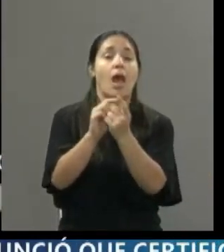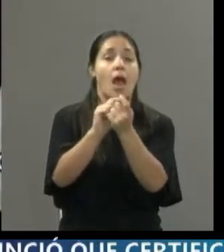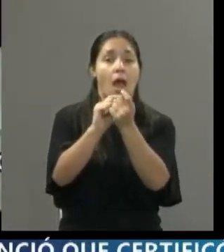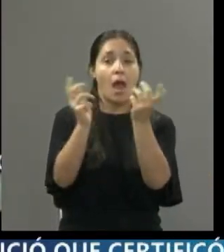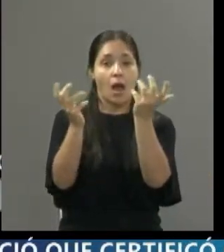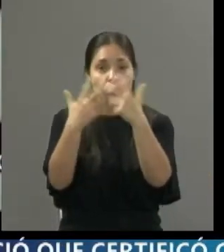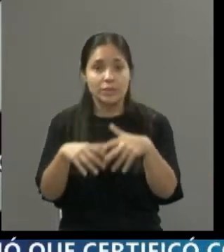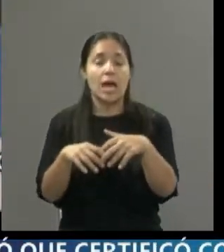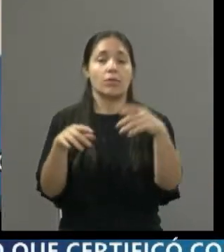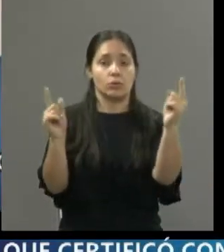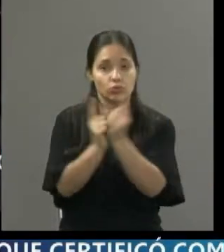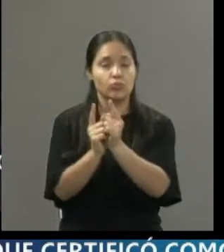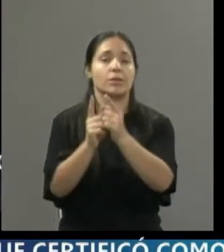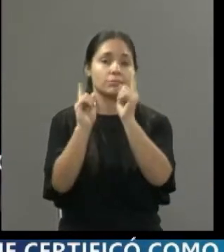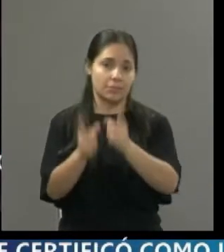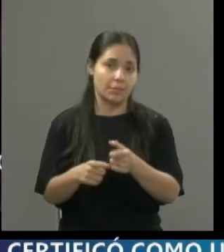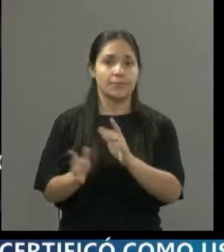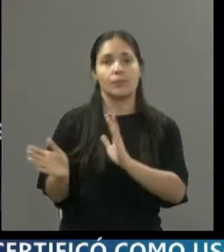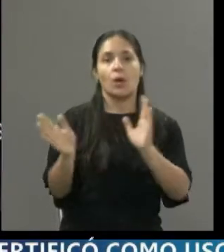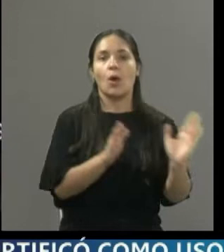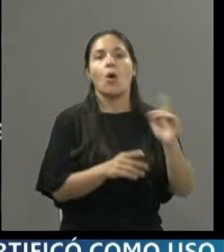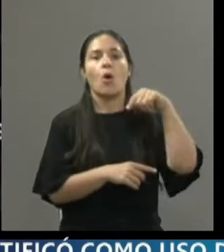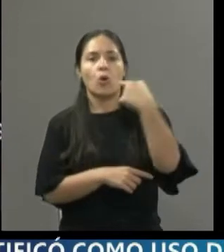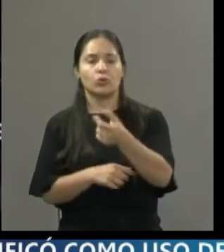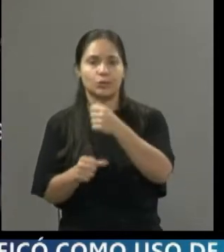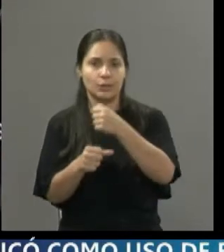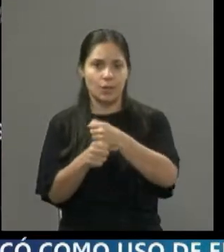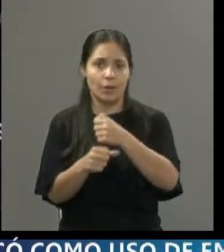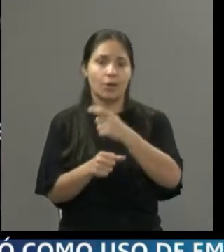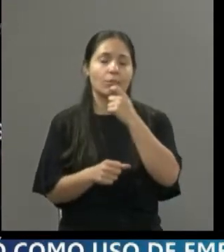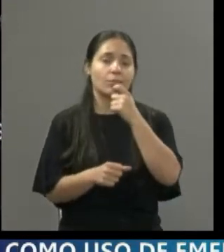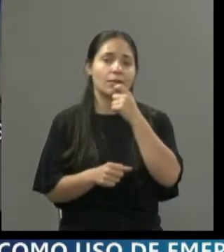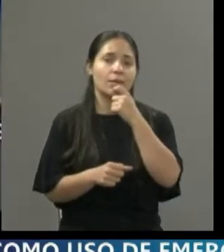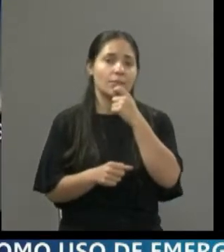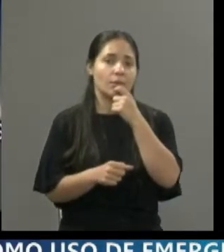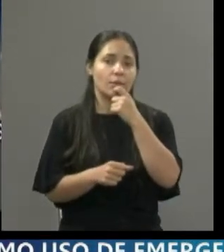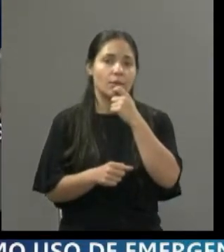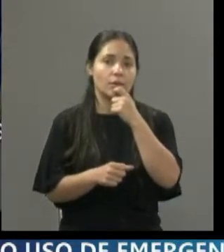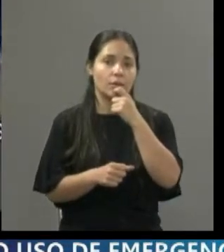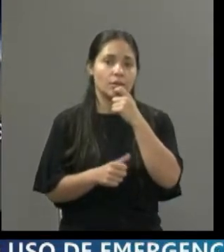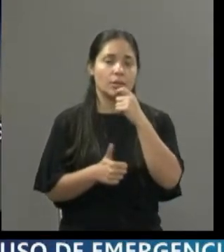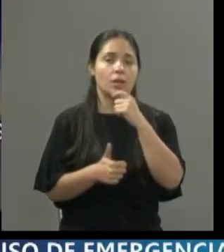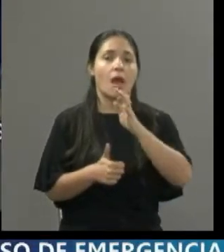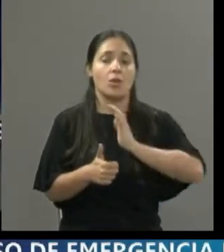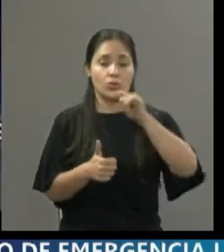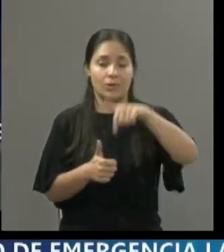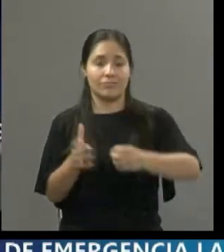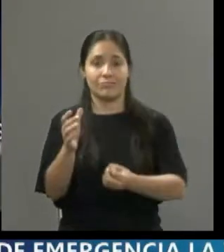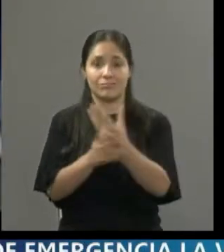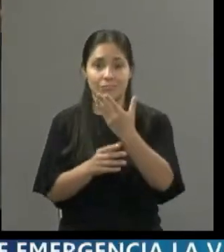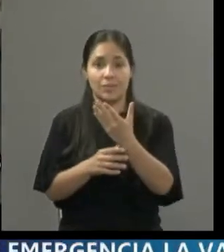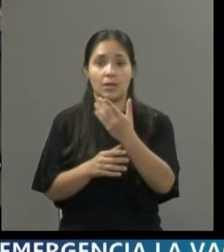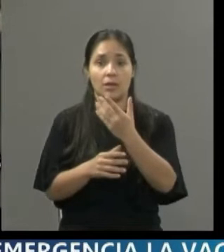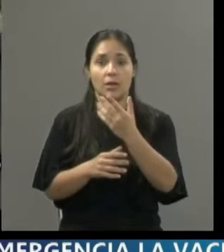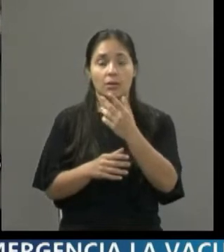resumiendo. Tenemos otros trabajos como más cualitativos, como lo es, por ejemplo, este año lanzamos nuestro